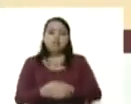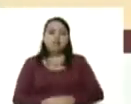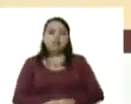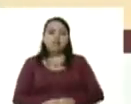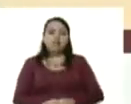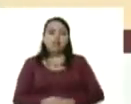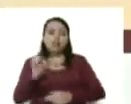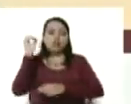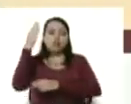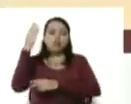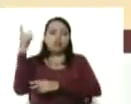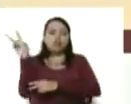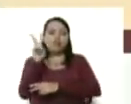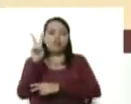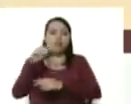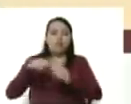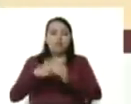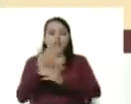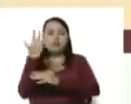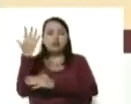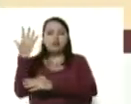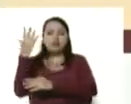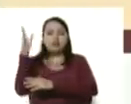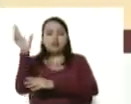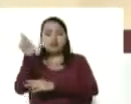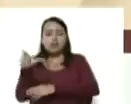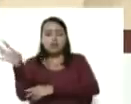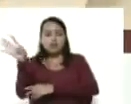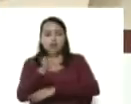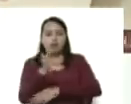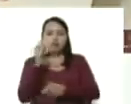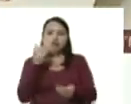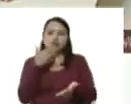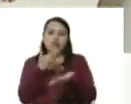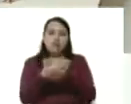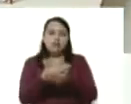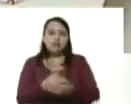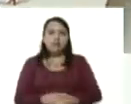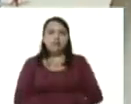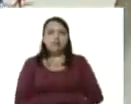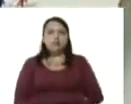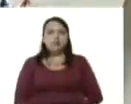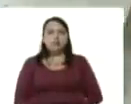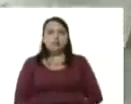el sol de Venezuela nace en el Esequibo. Muchísimas gracias.